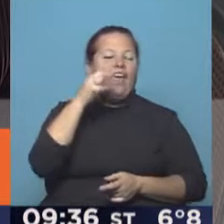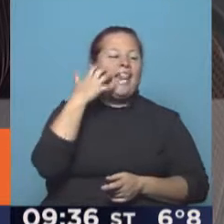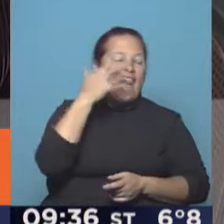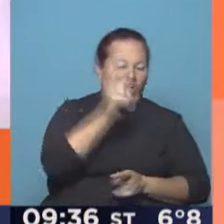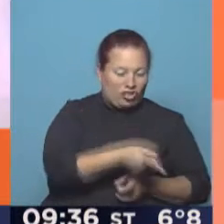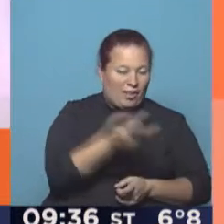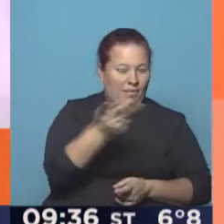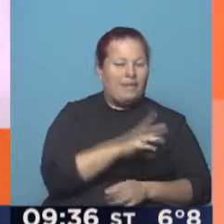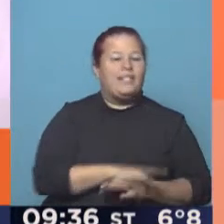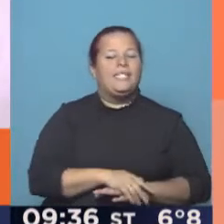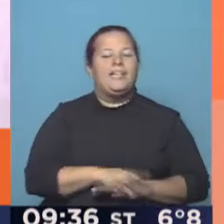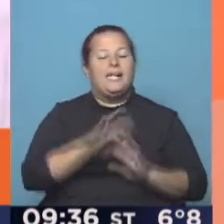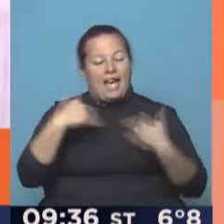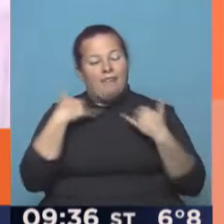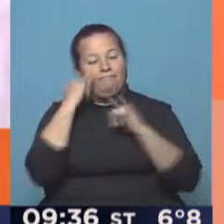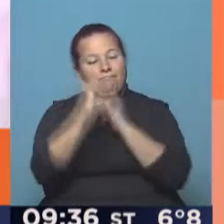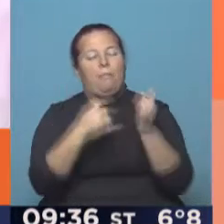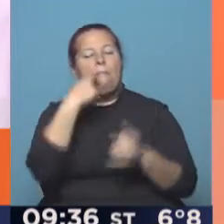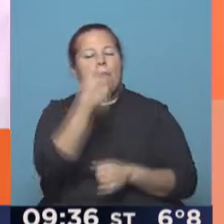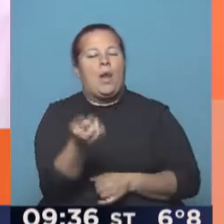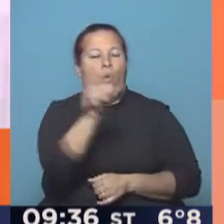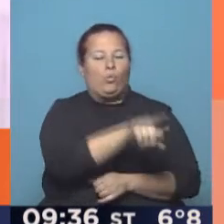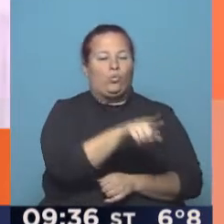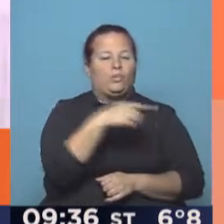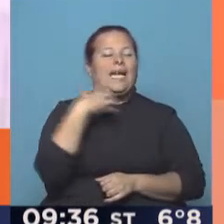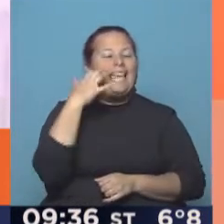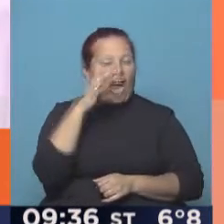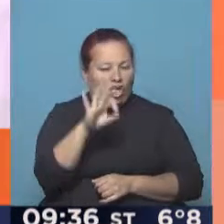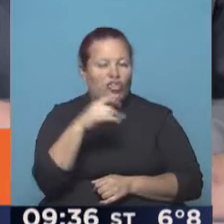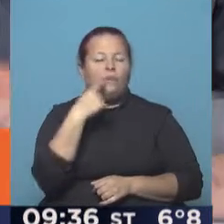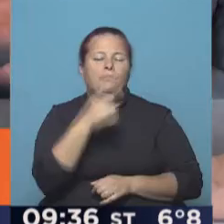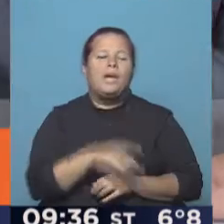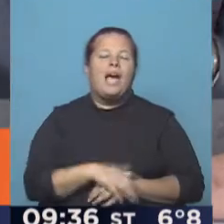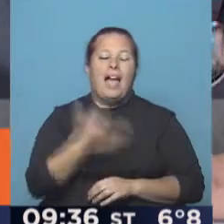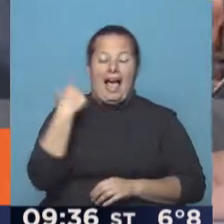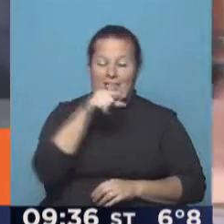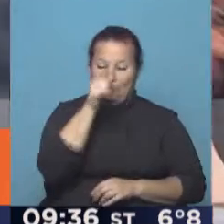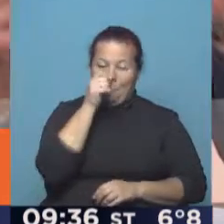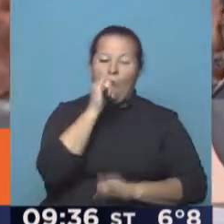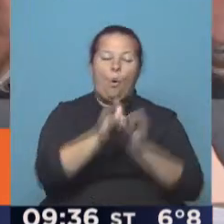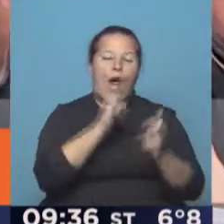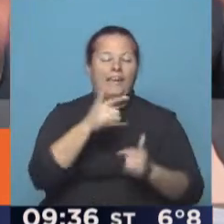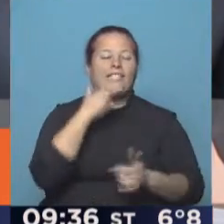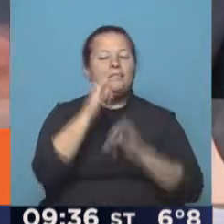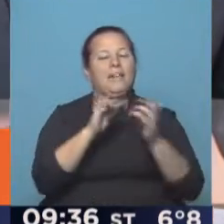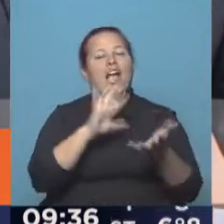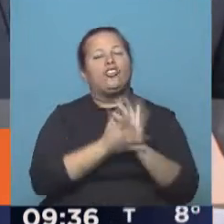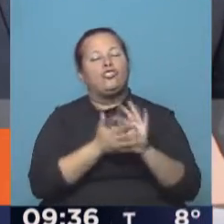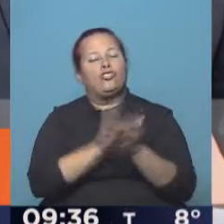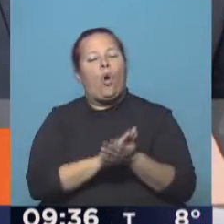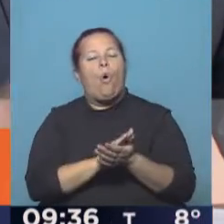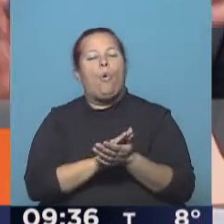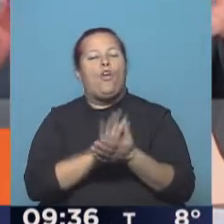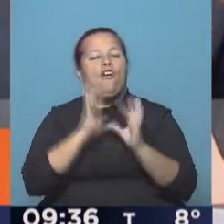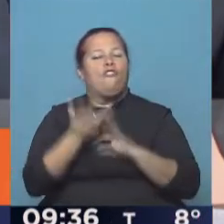nieto. Y le trasladamos la pregunta a Leandro Nieto. Recién tu papá hacía mención y describía un poco